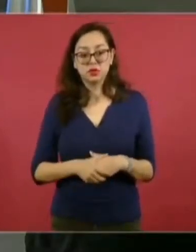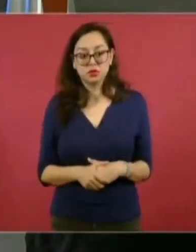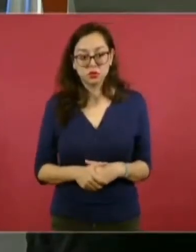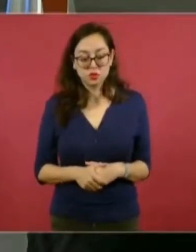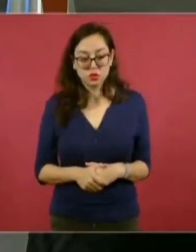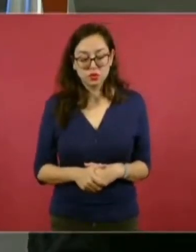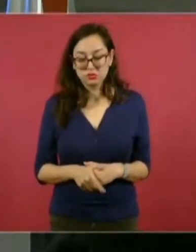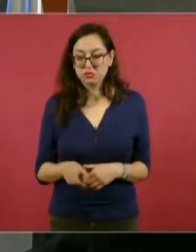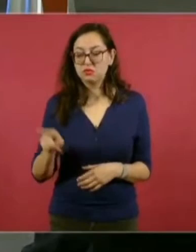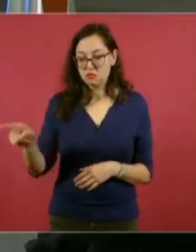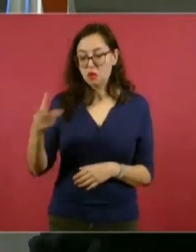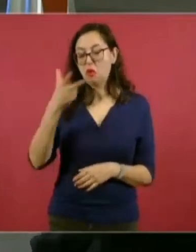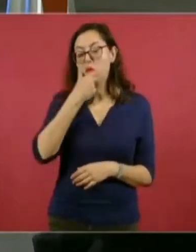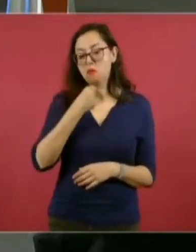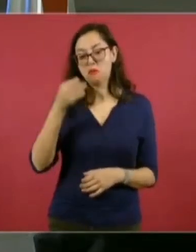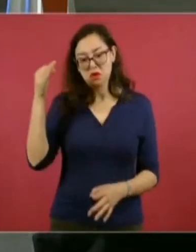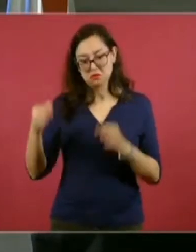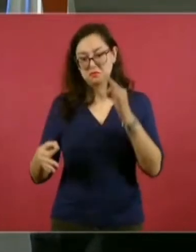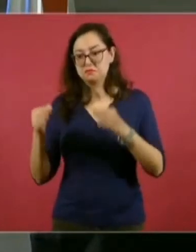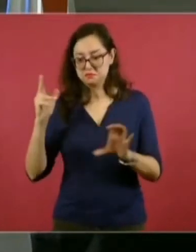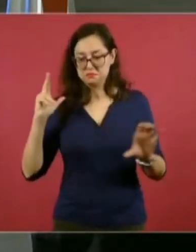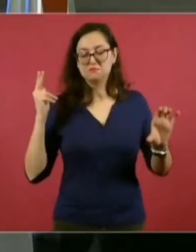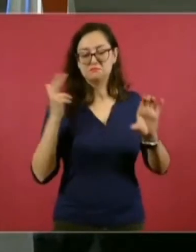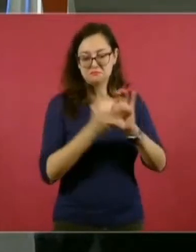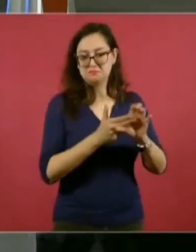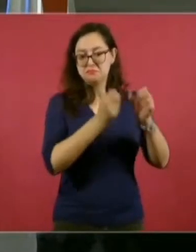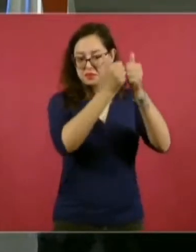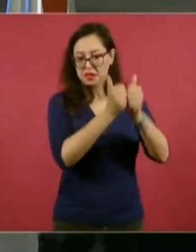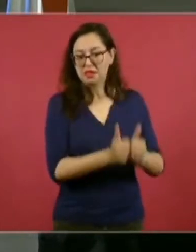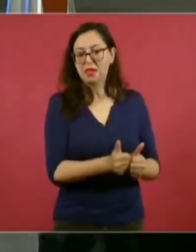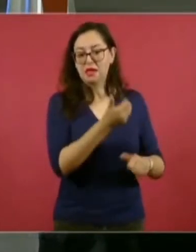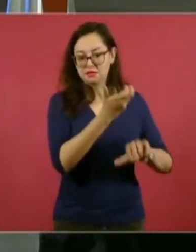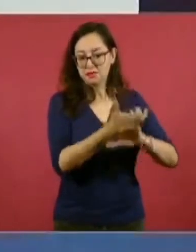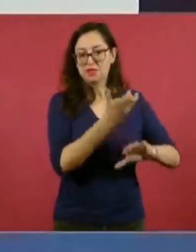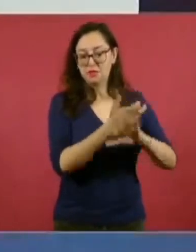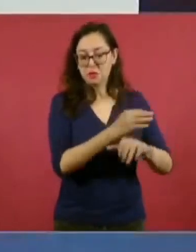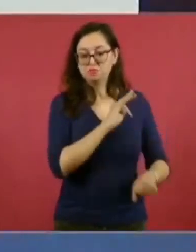el asilo a dicha persona.